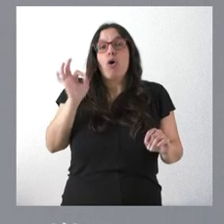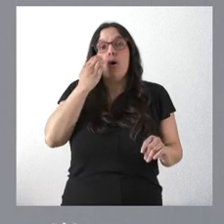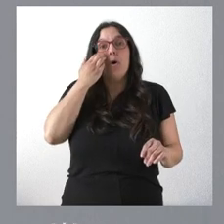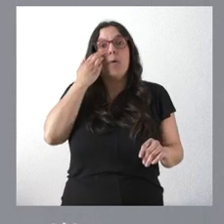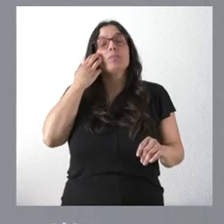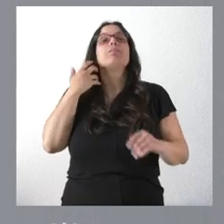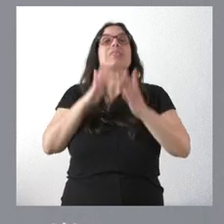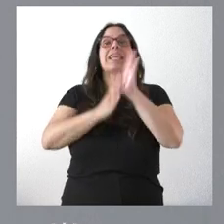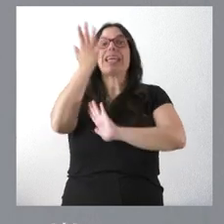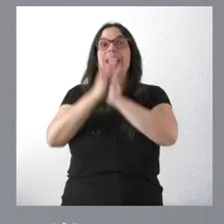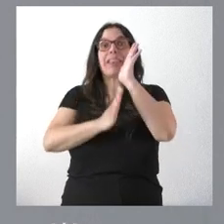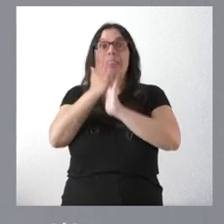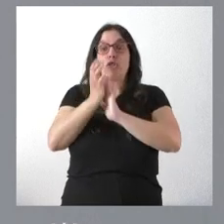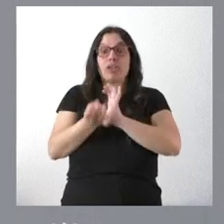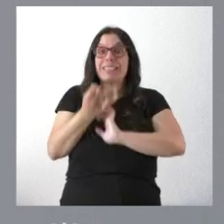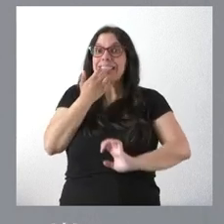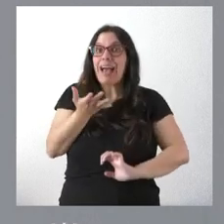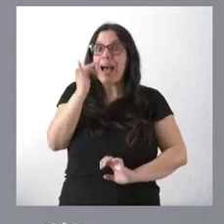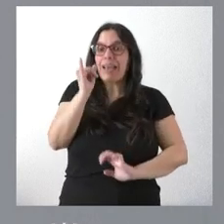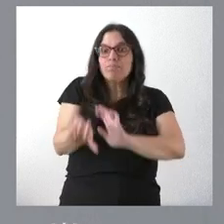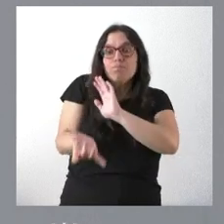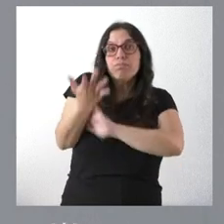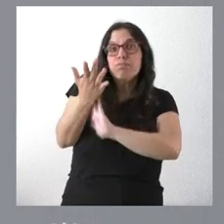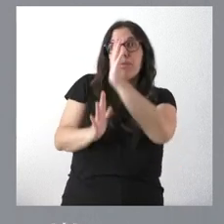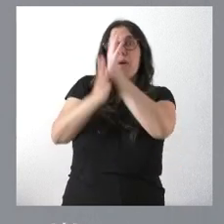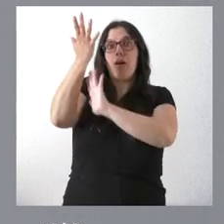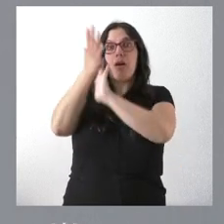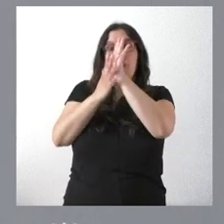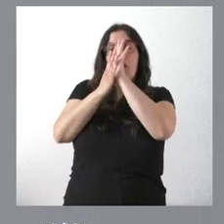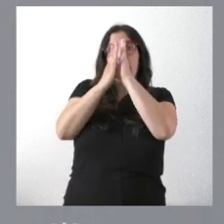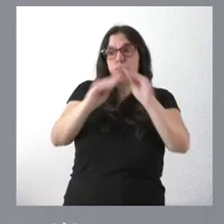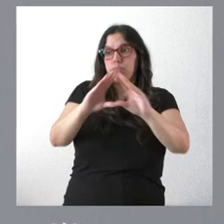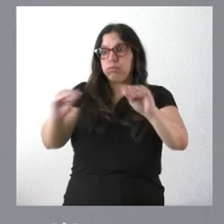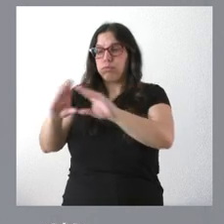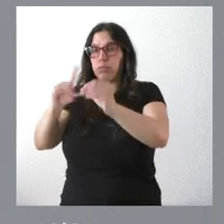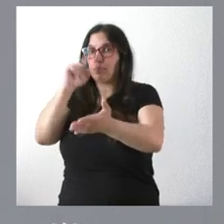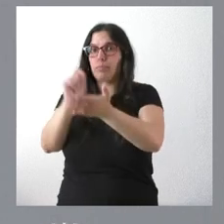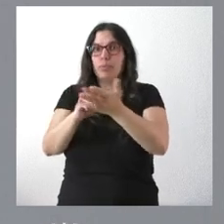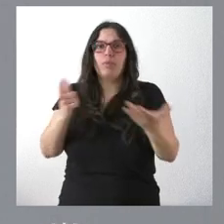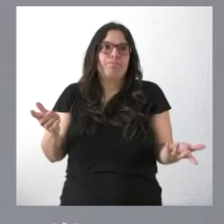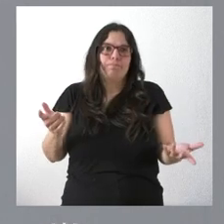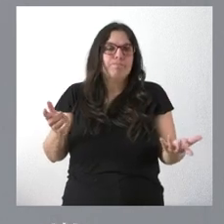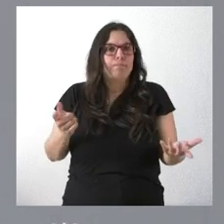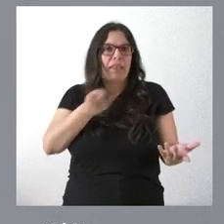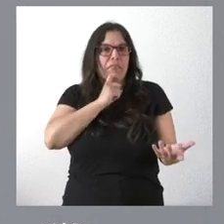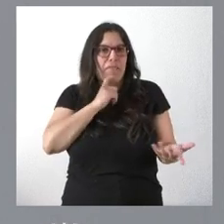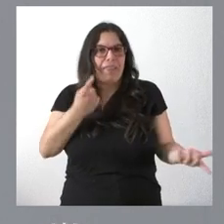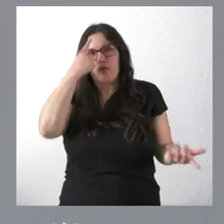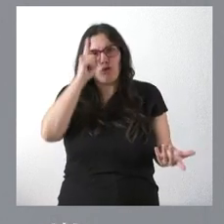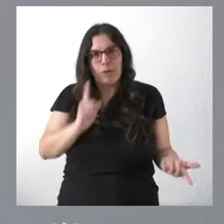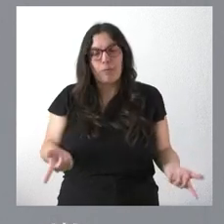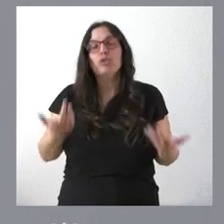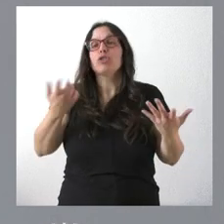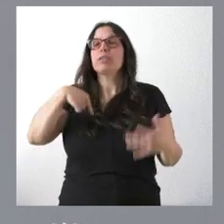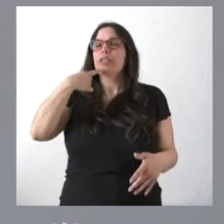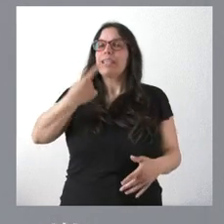apagar en un plazo muy breve de tiempo, se van a quedar en conatos, pues hay que decir claramente que el riesgo cero no existe. Lo que sí nosotros podemos